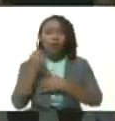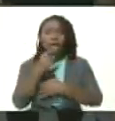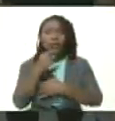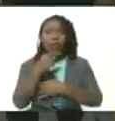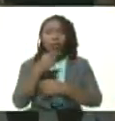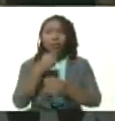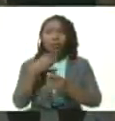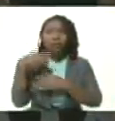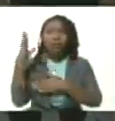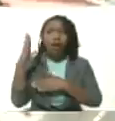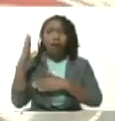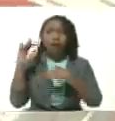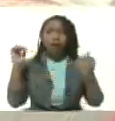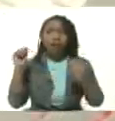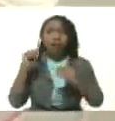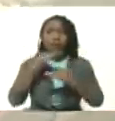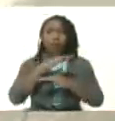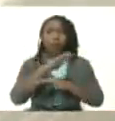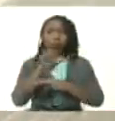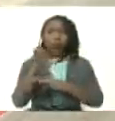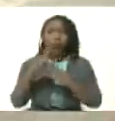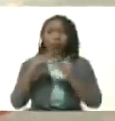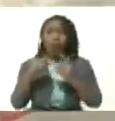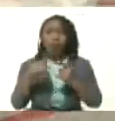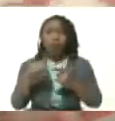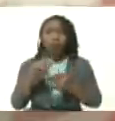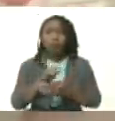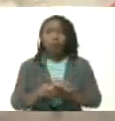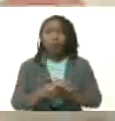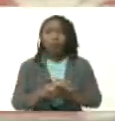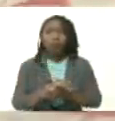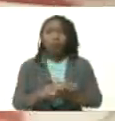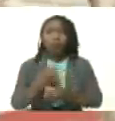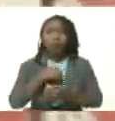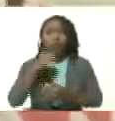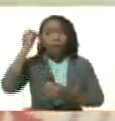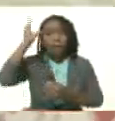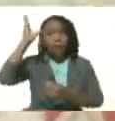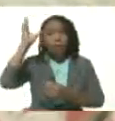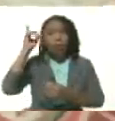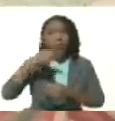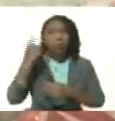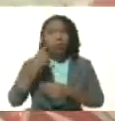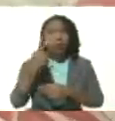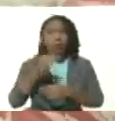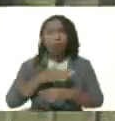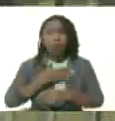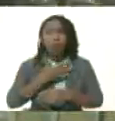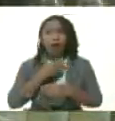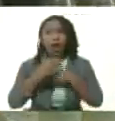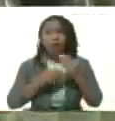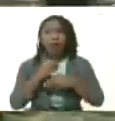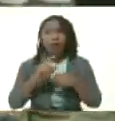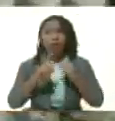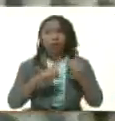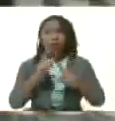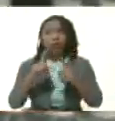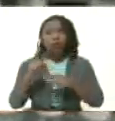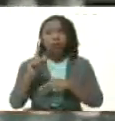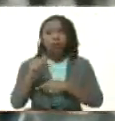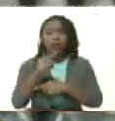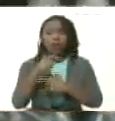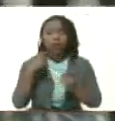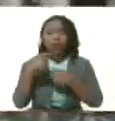para los Andes, se van para el oriente, se van para el centro. Hemos tenido la capacidad no solamente de poder distribuir a través de los laboratorios, sino de